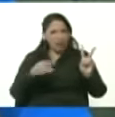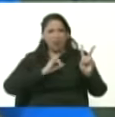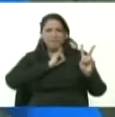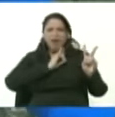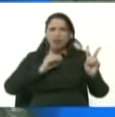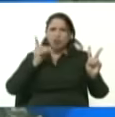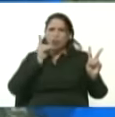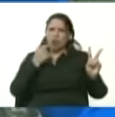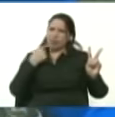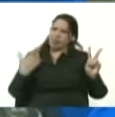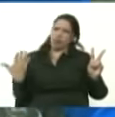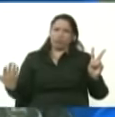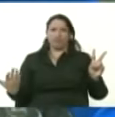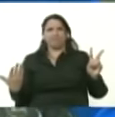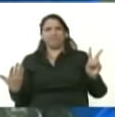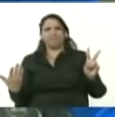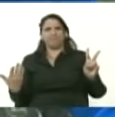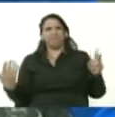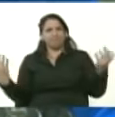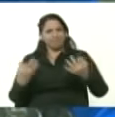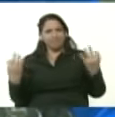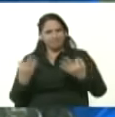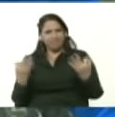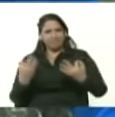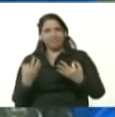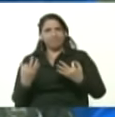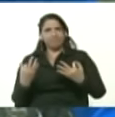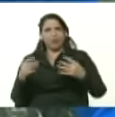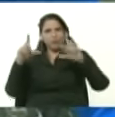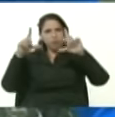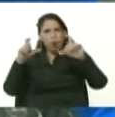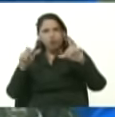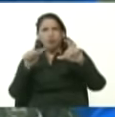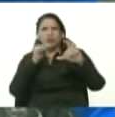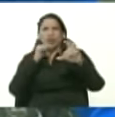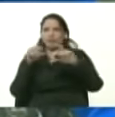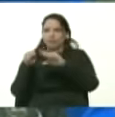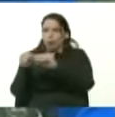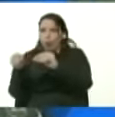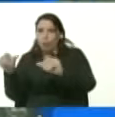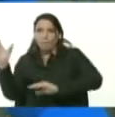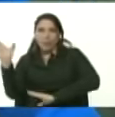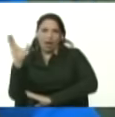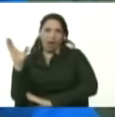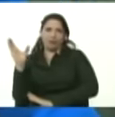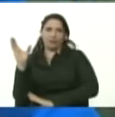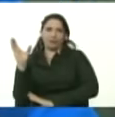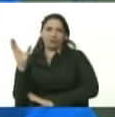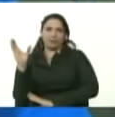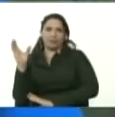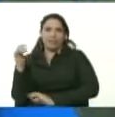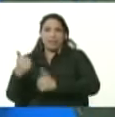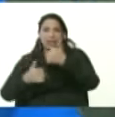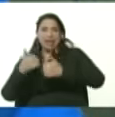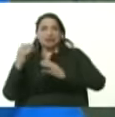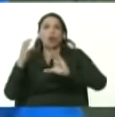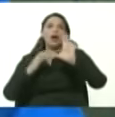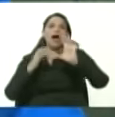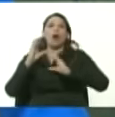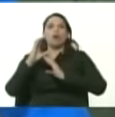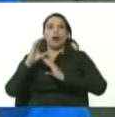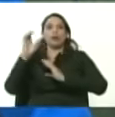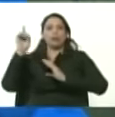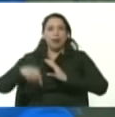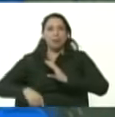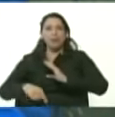Duque realmente corresponden a territorio colombiano, en el caso del Cauca y en el caso